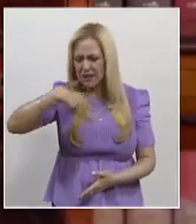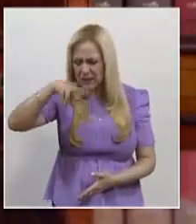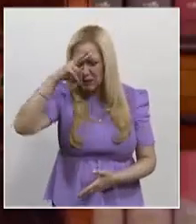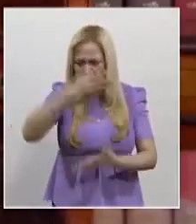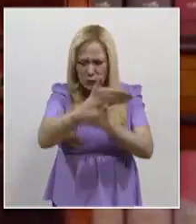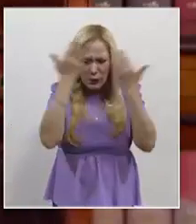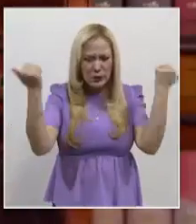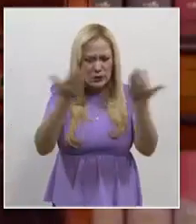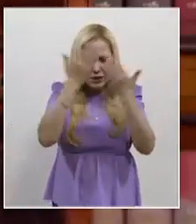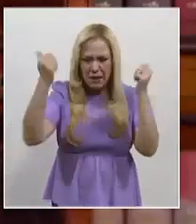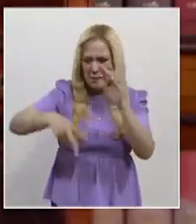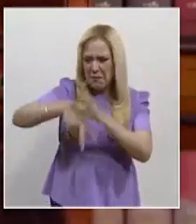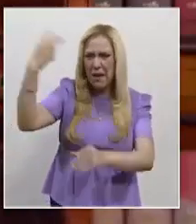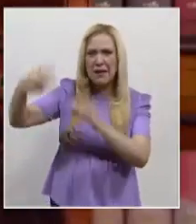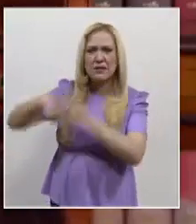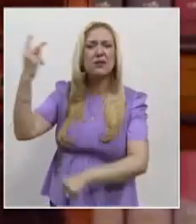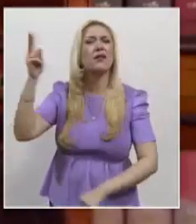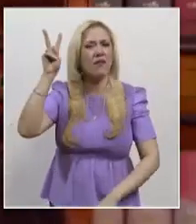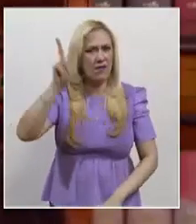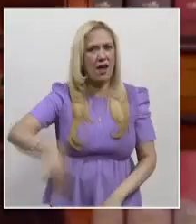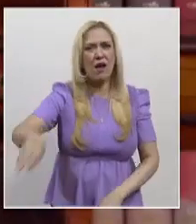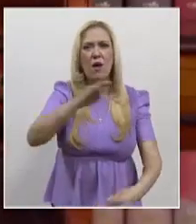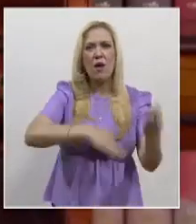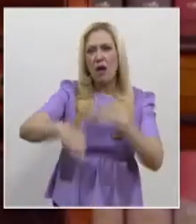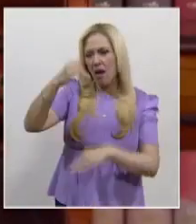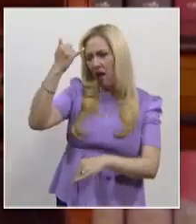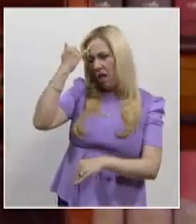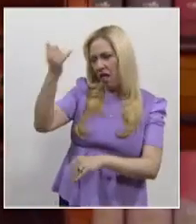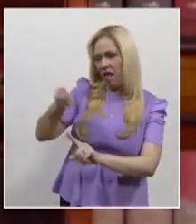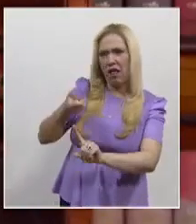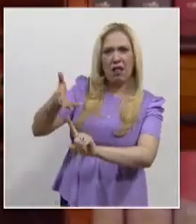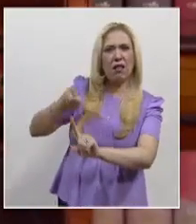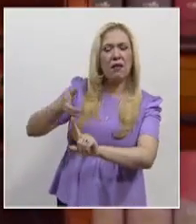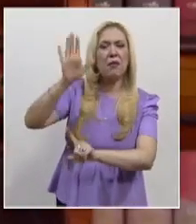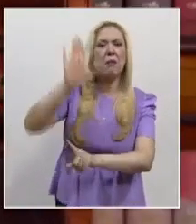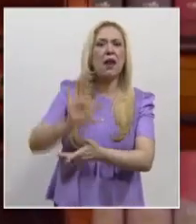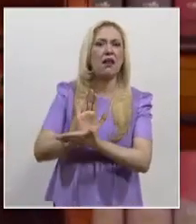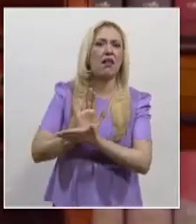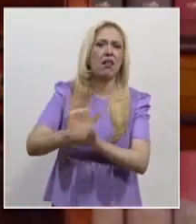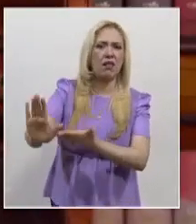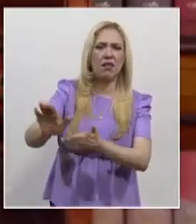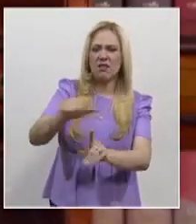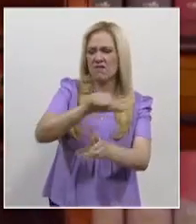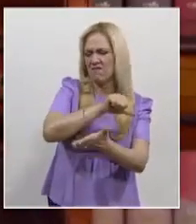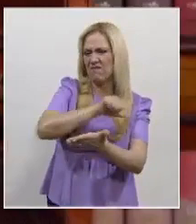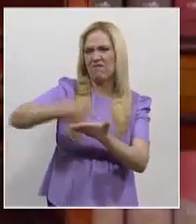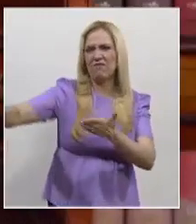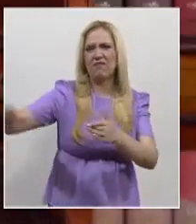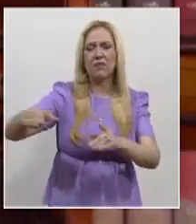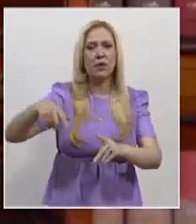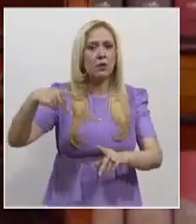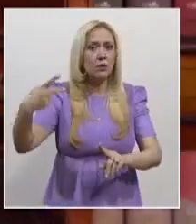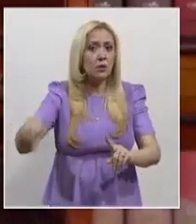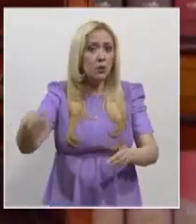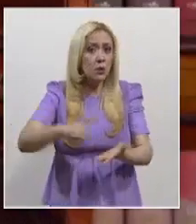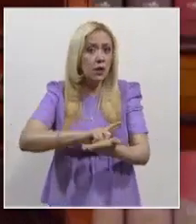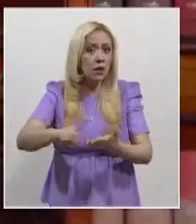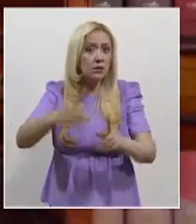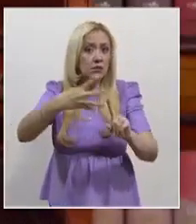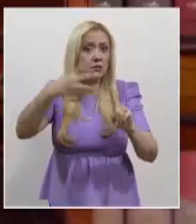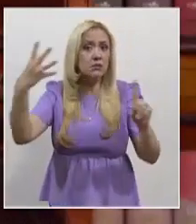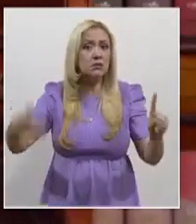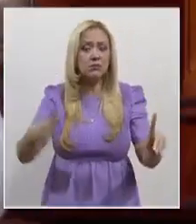los prejuicios que excluyen y pretenden anular la diversidad y sus derechos.